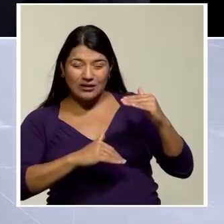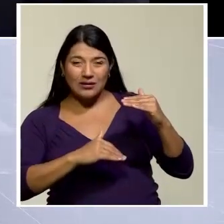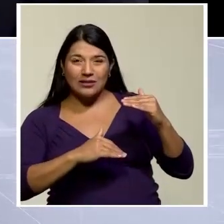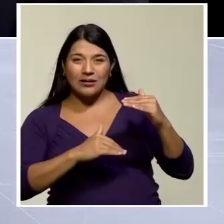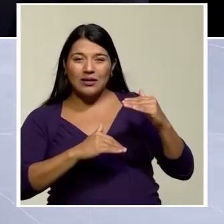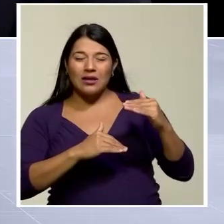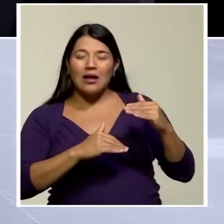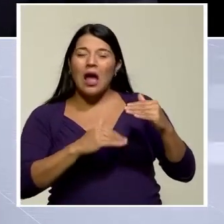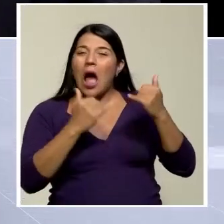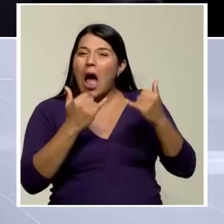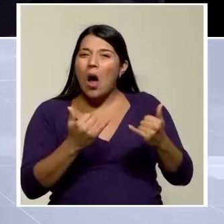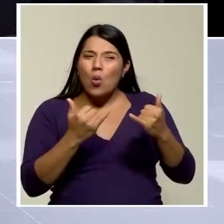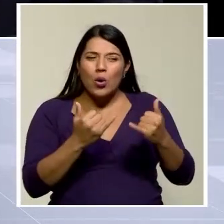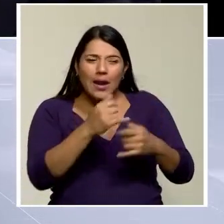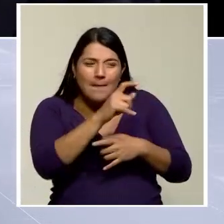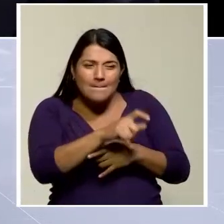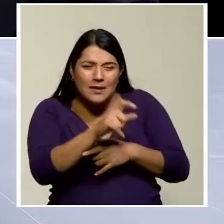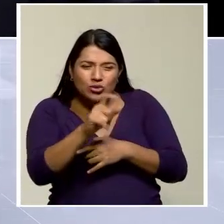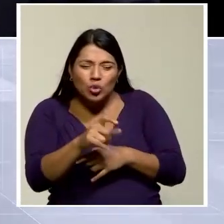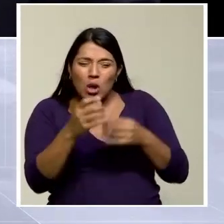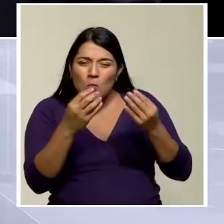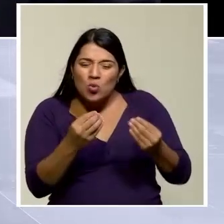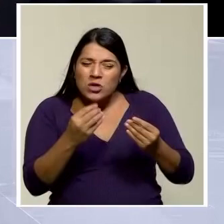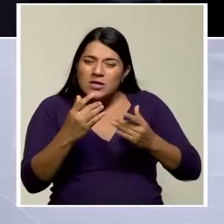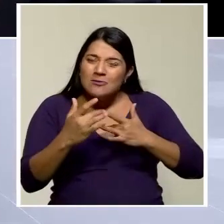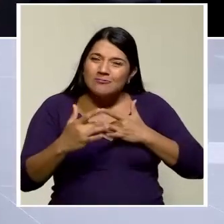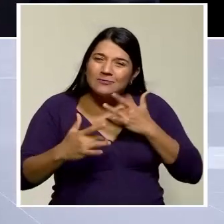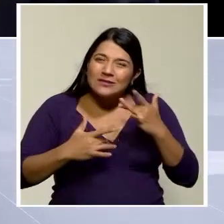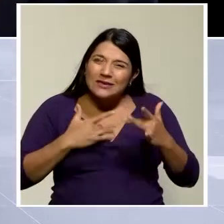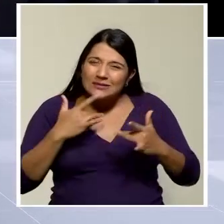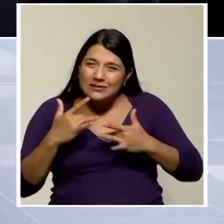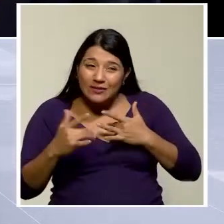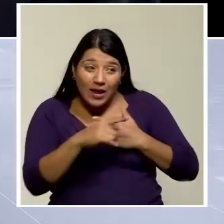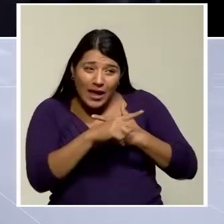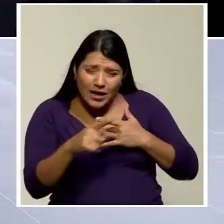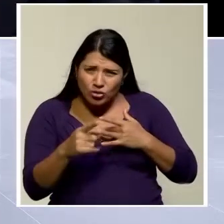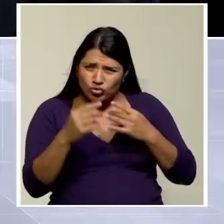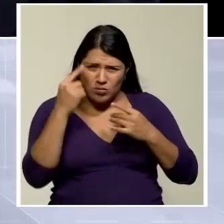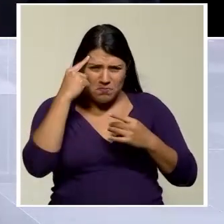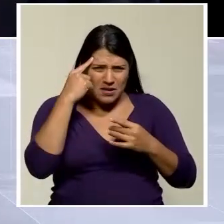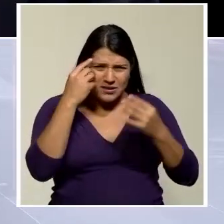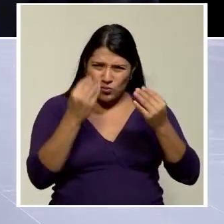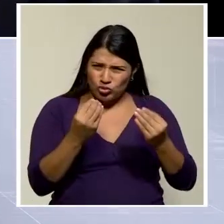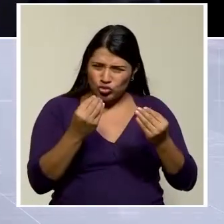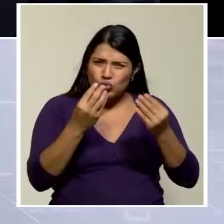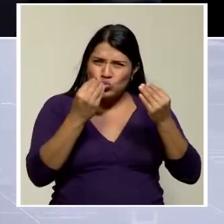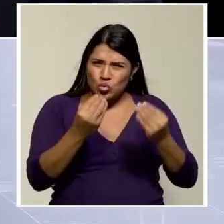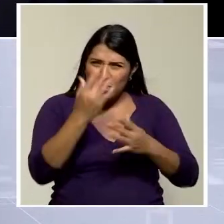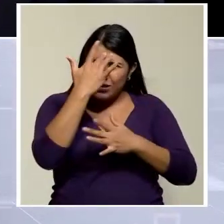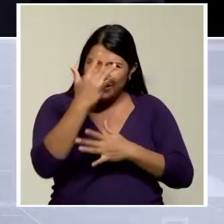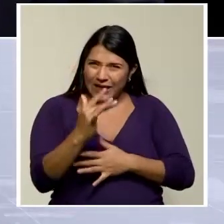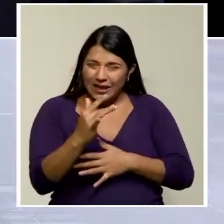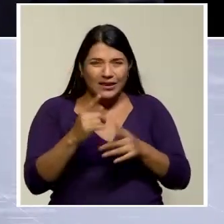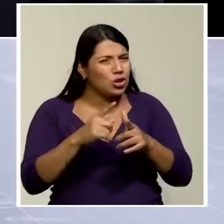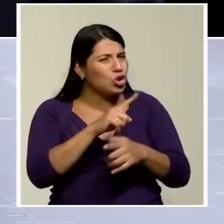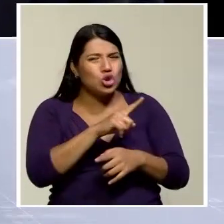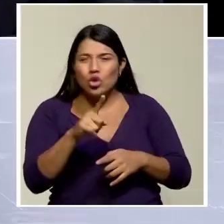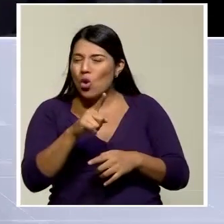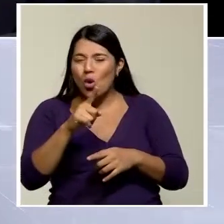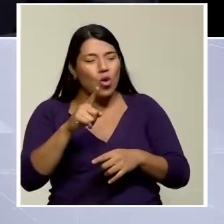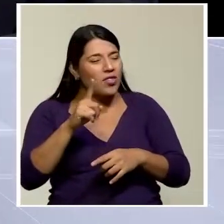hay una sensibilidad de este pueblo, que es un pueblo pensante, inteligente y que no merece que le traten como tonto,